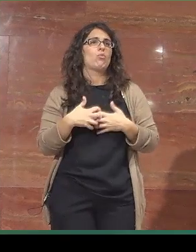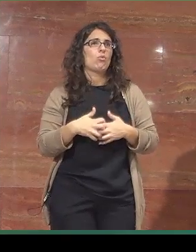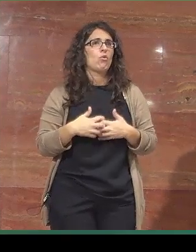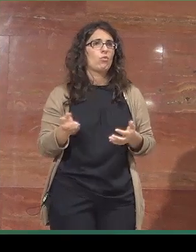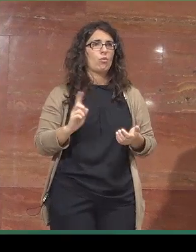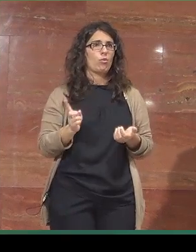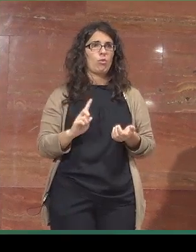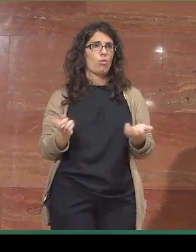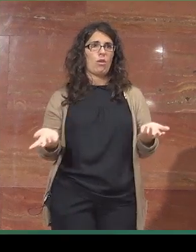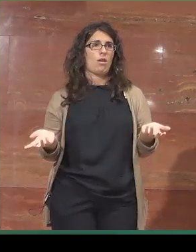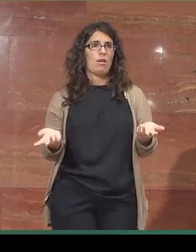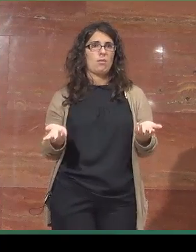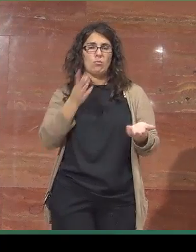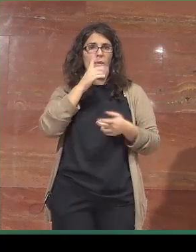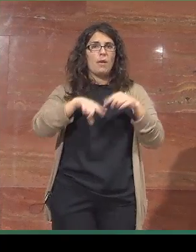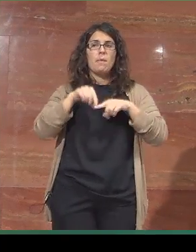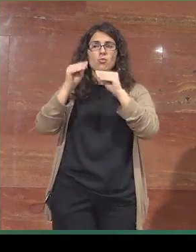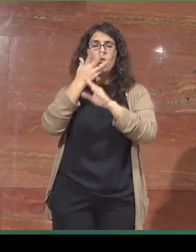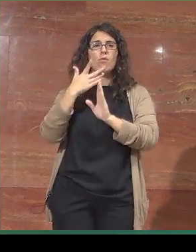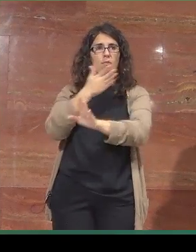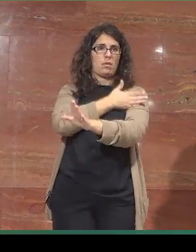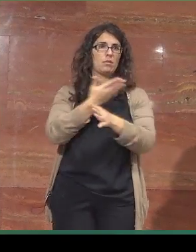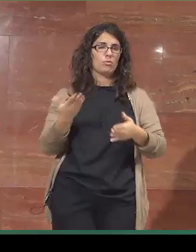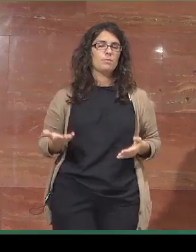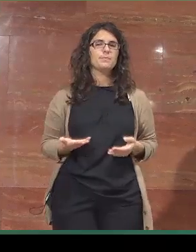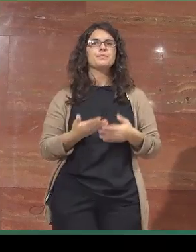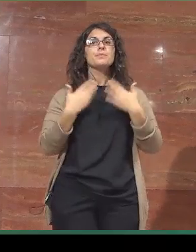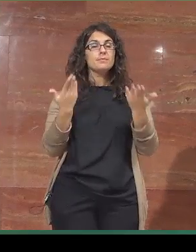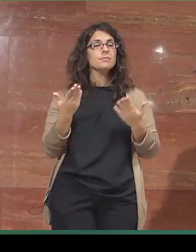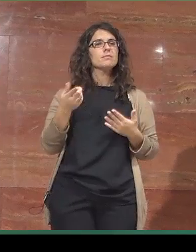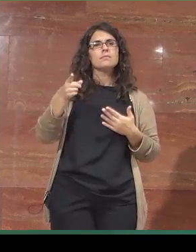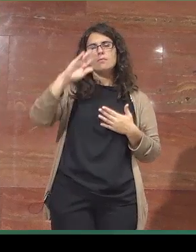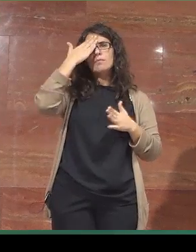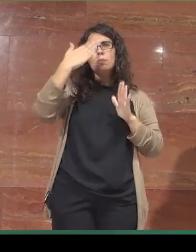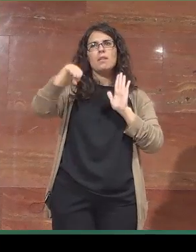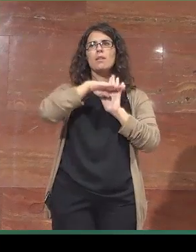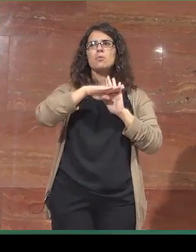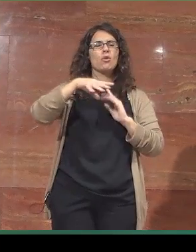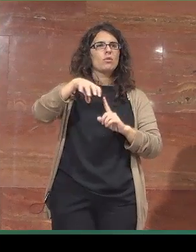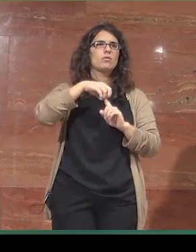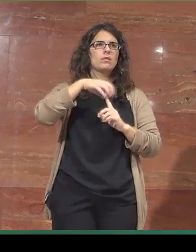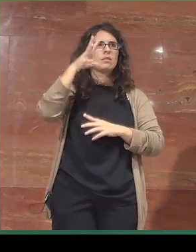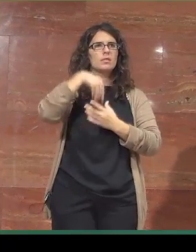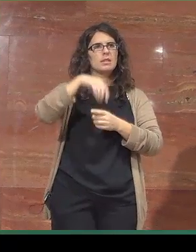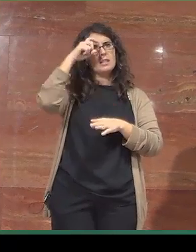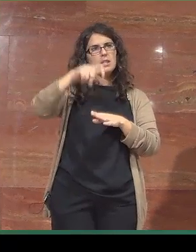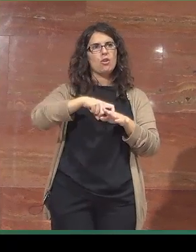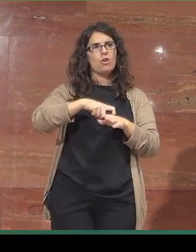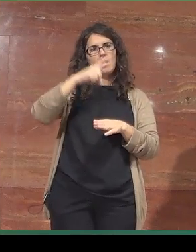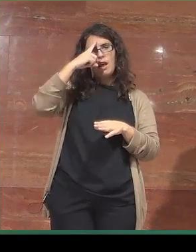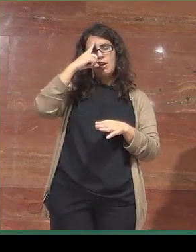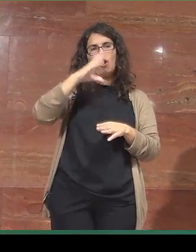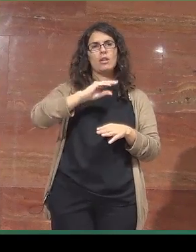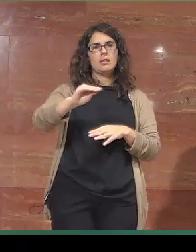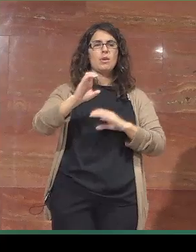puede conectar con el conocimiento que uno ya tiene. Y esto es un principio elemental de la psicología cognitiva de la